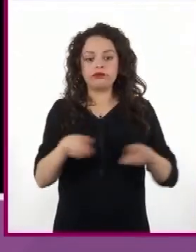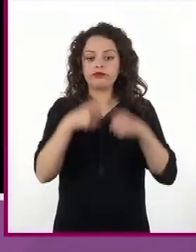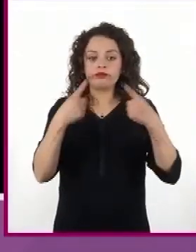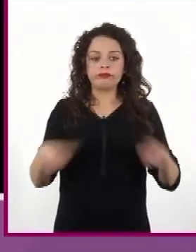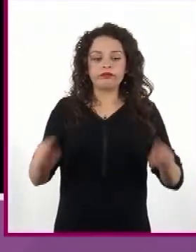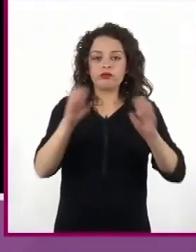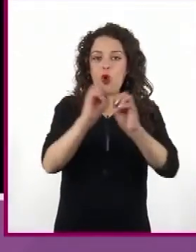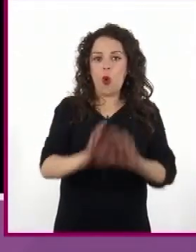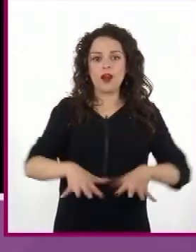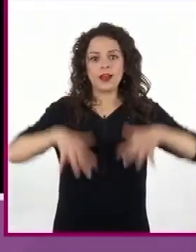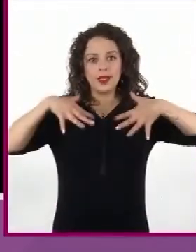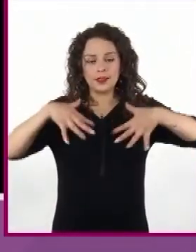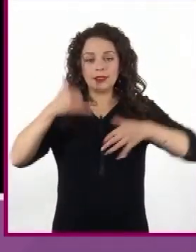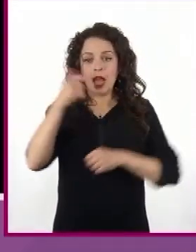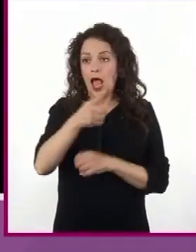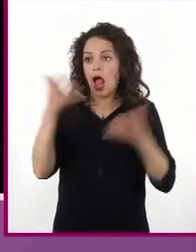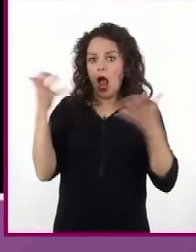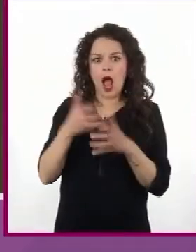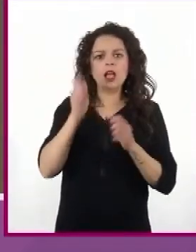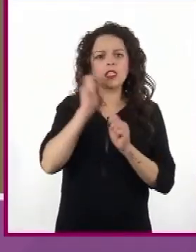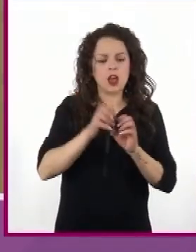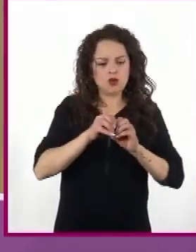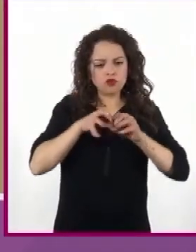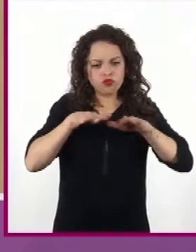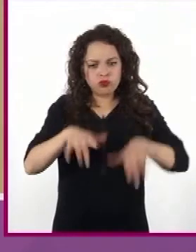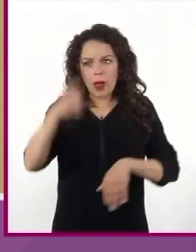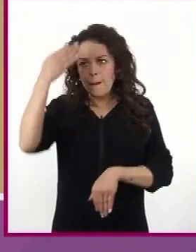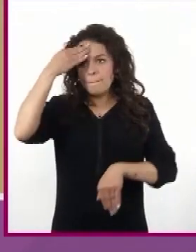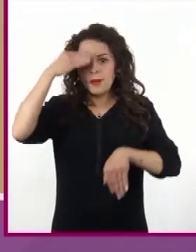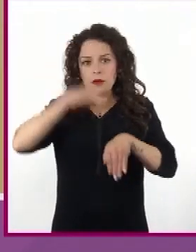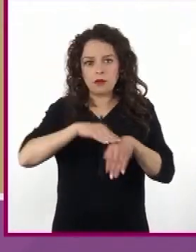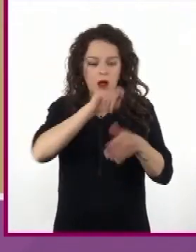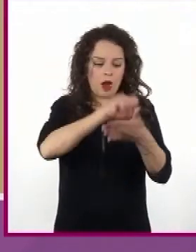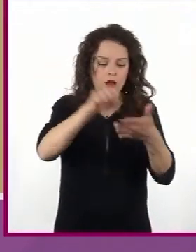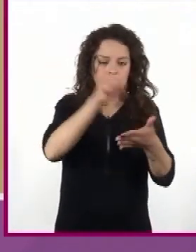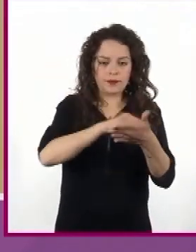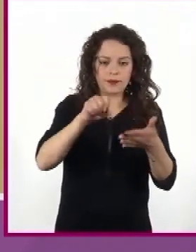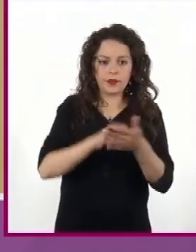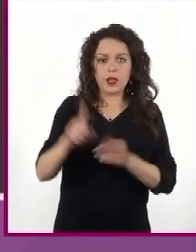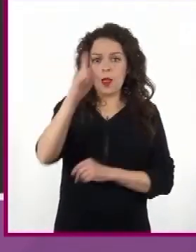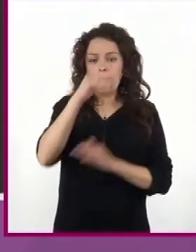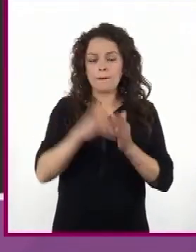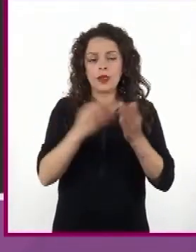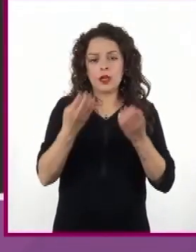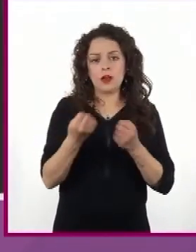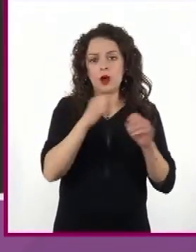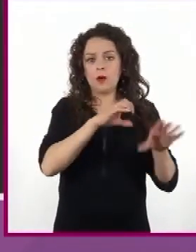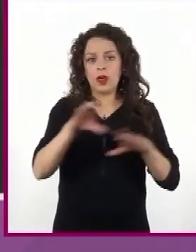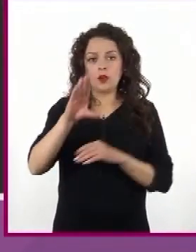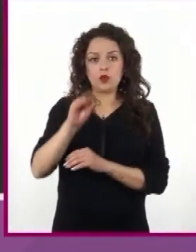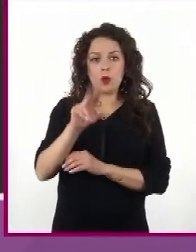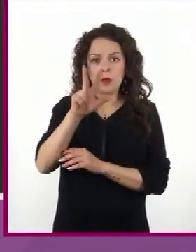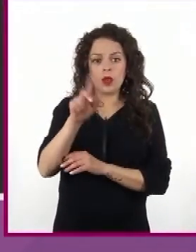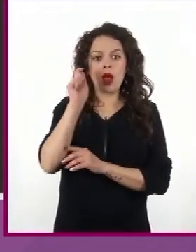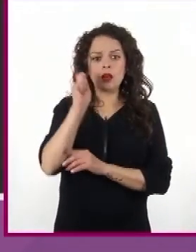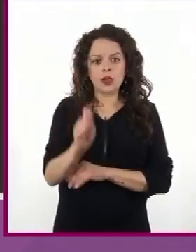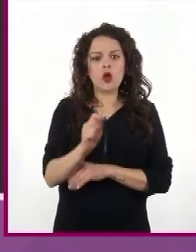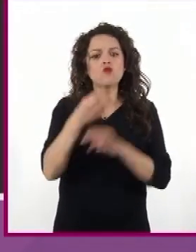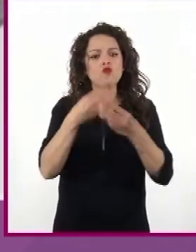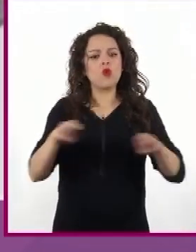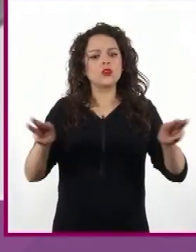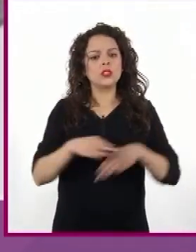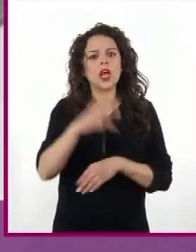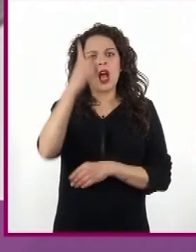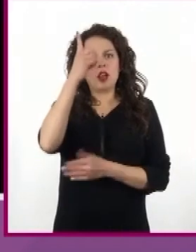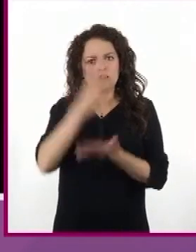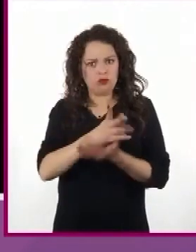dio tiempo también para publicar ensayos y memorias. En 1998 apareció La música no viaja sola,